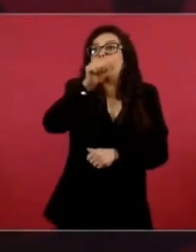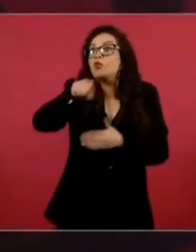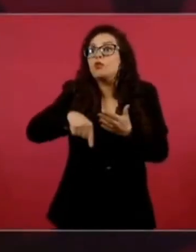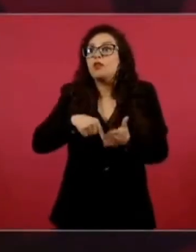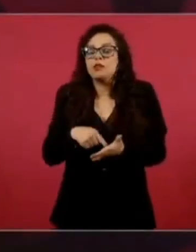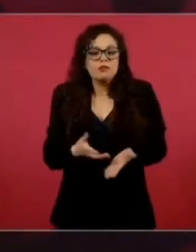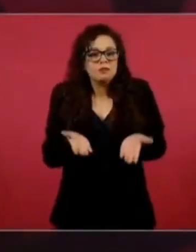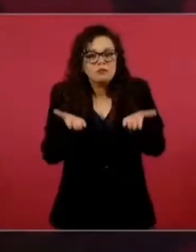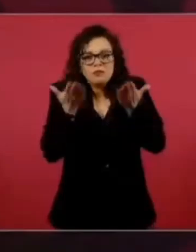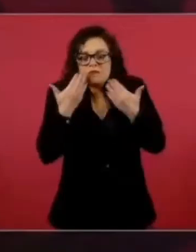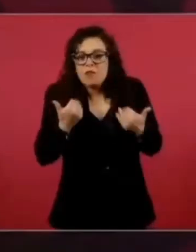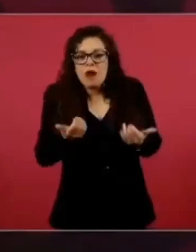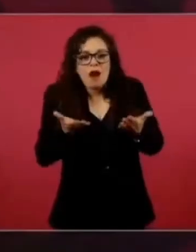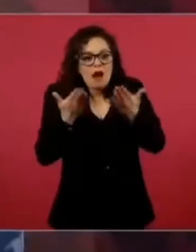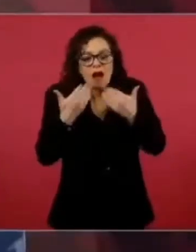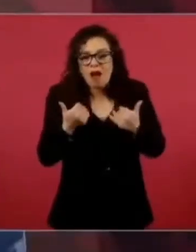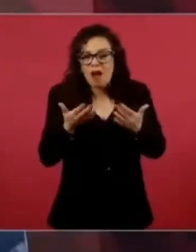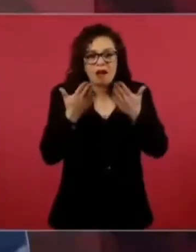Sí,